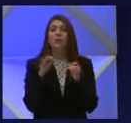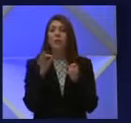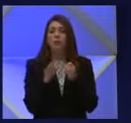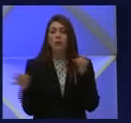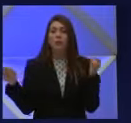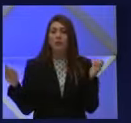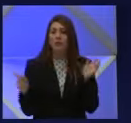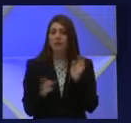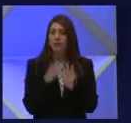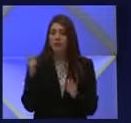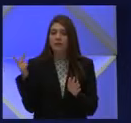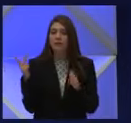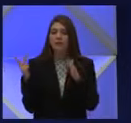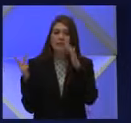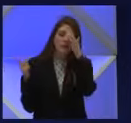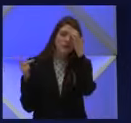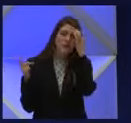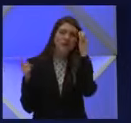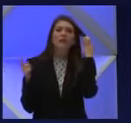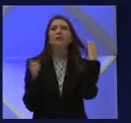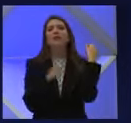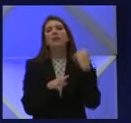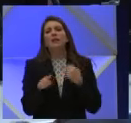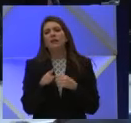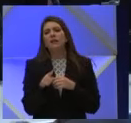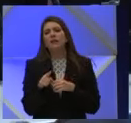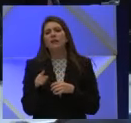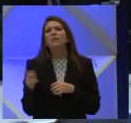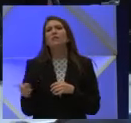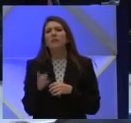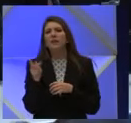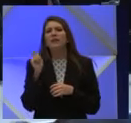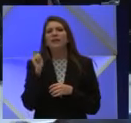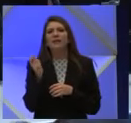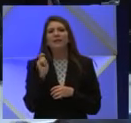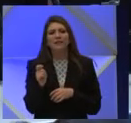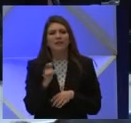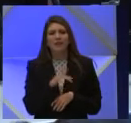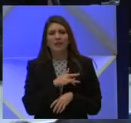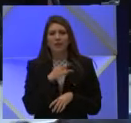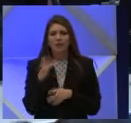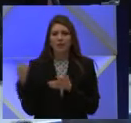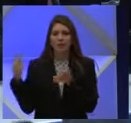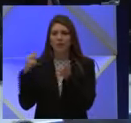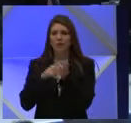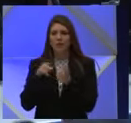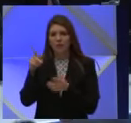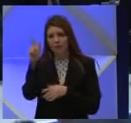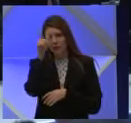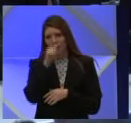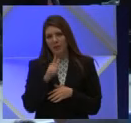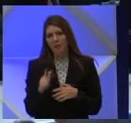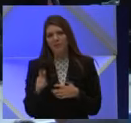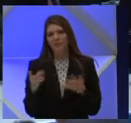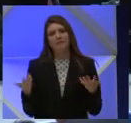pues al final de alguna charla me pregunta qué se siente estar en la luna en fin